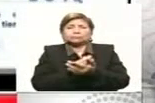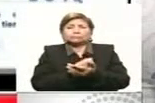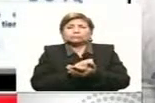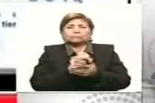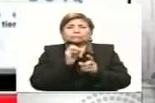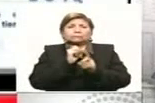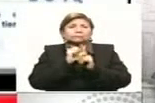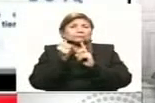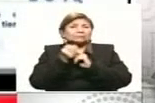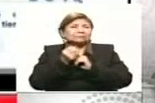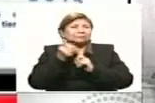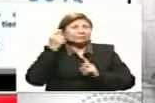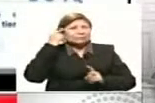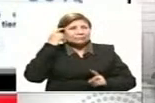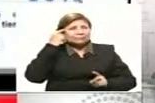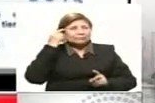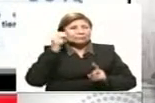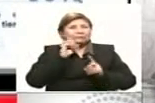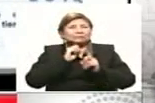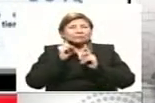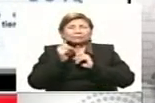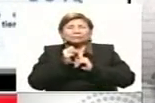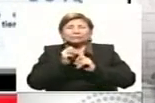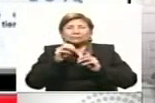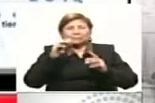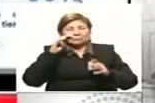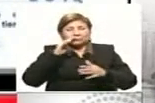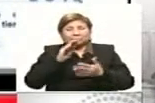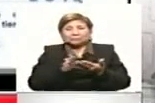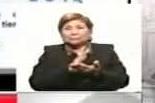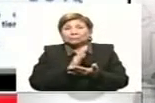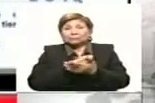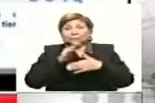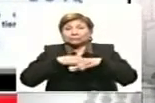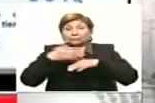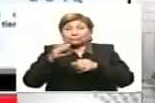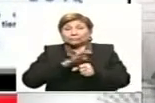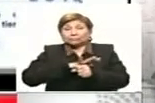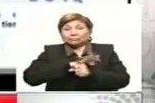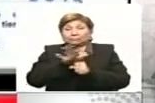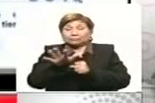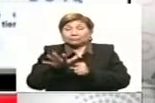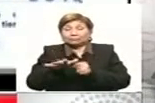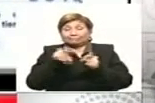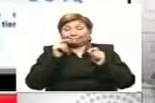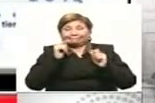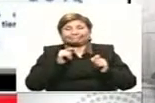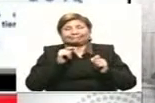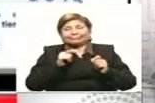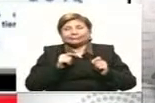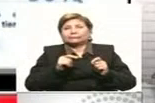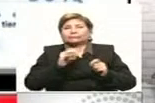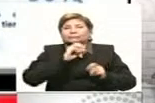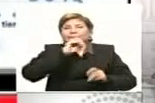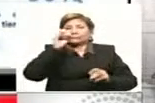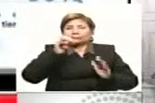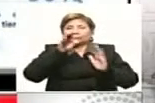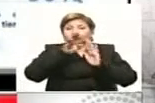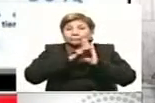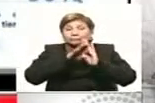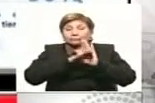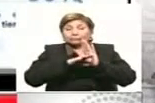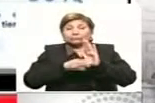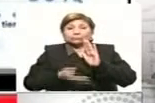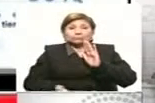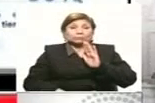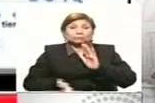que tienen diagnóstico e inician tratamiento. Sobre todo después de la pandemia sabemos que este porcentaje ha bajado porque ha subido